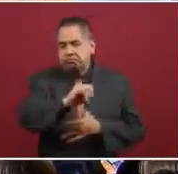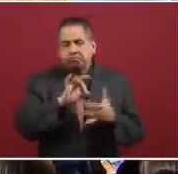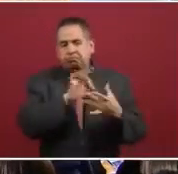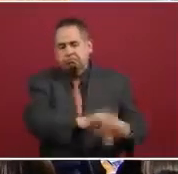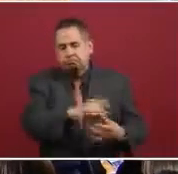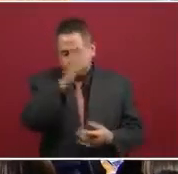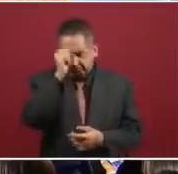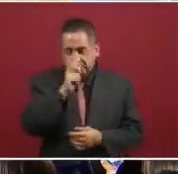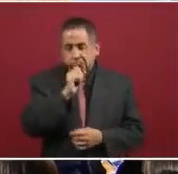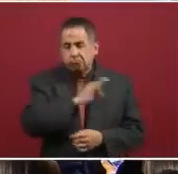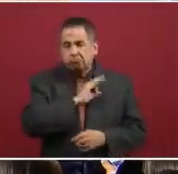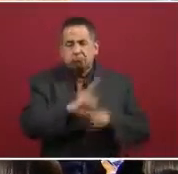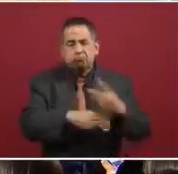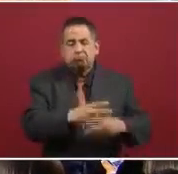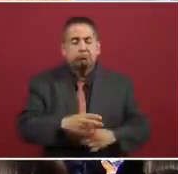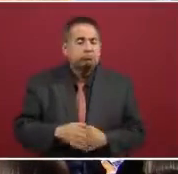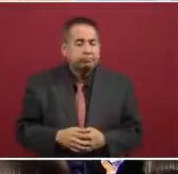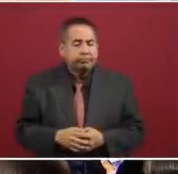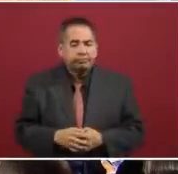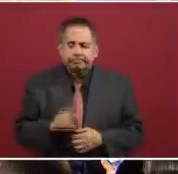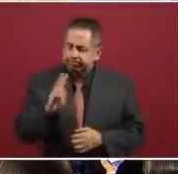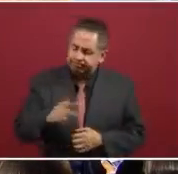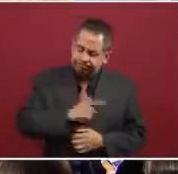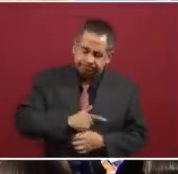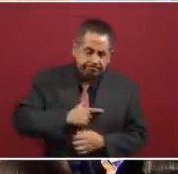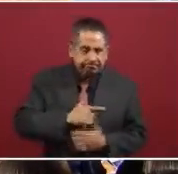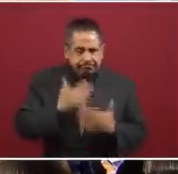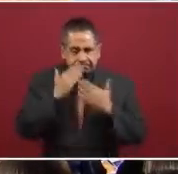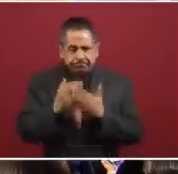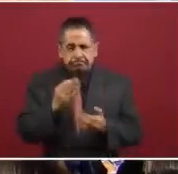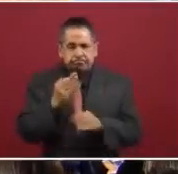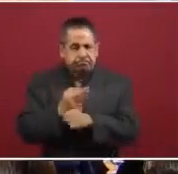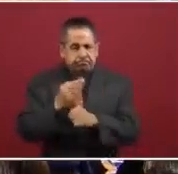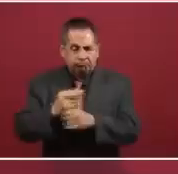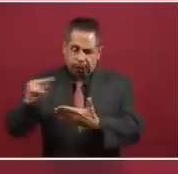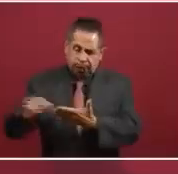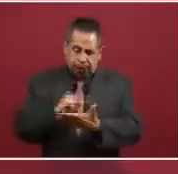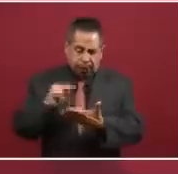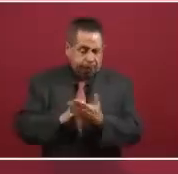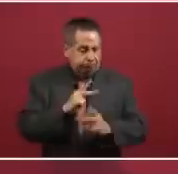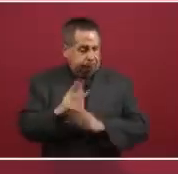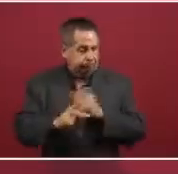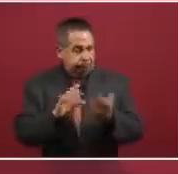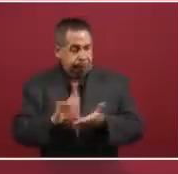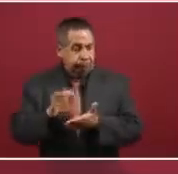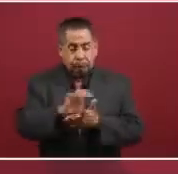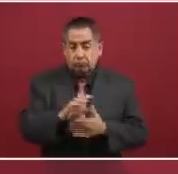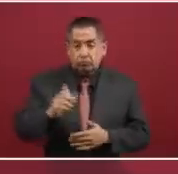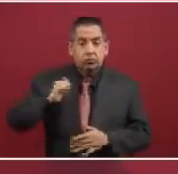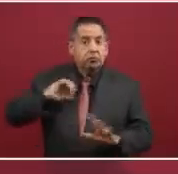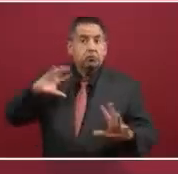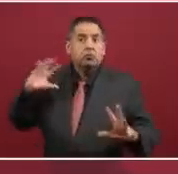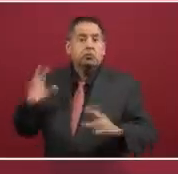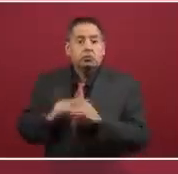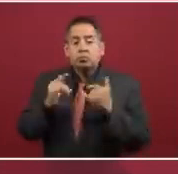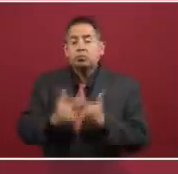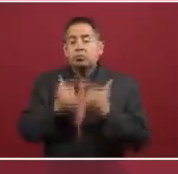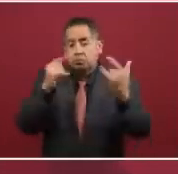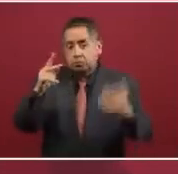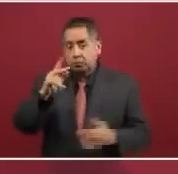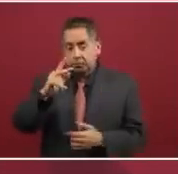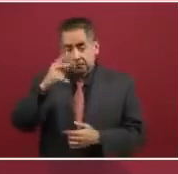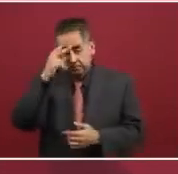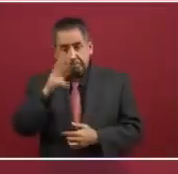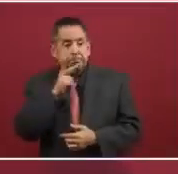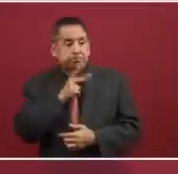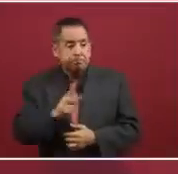crediticia. Nos da mucho gusto ser parte de este crédito, que será el más grande en la historia de Pemex,